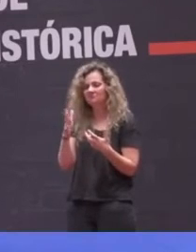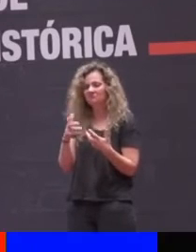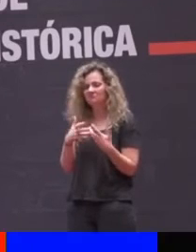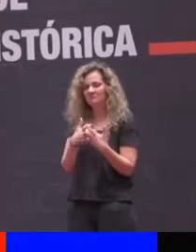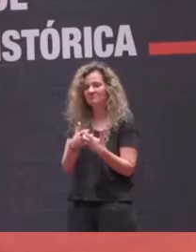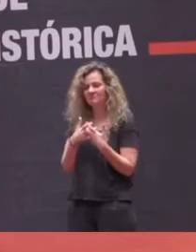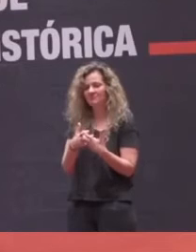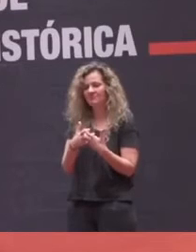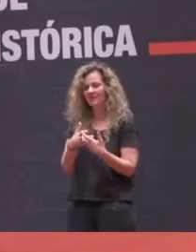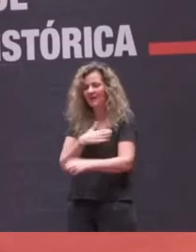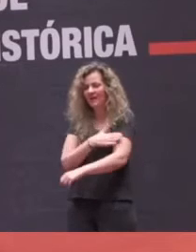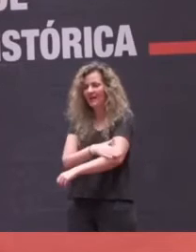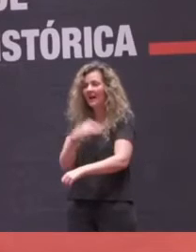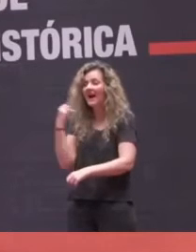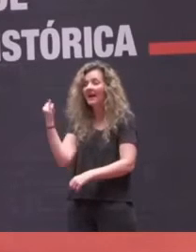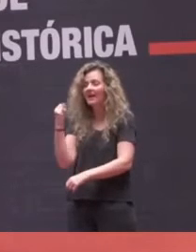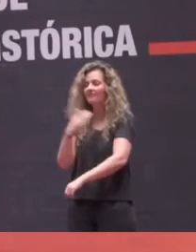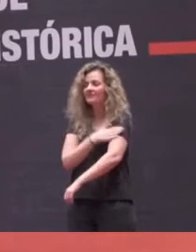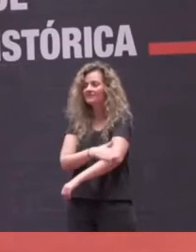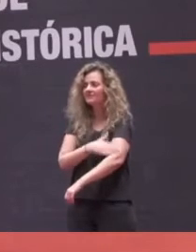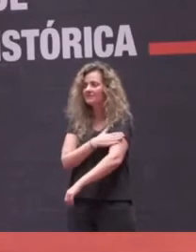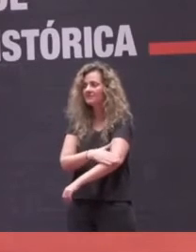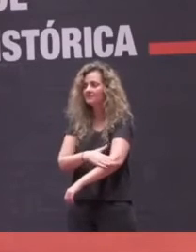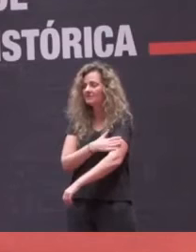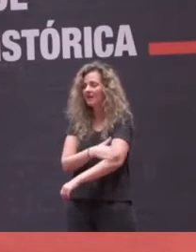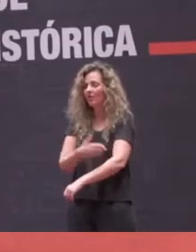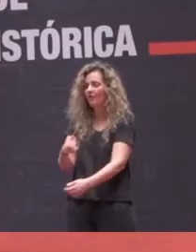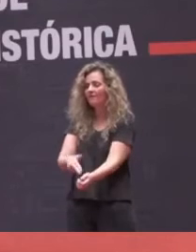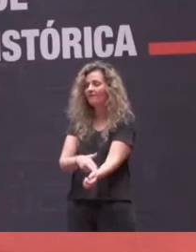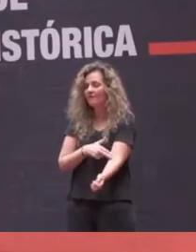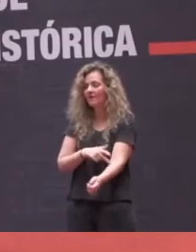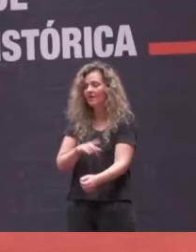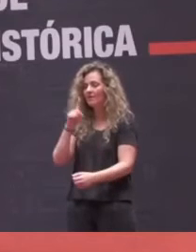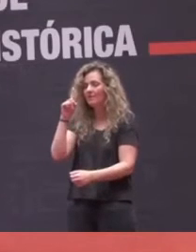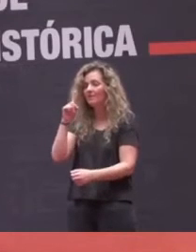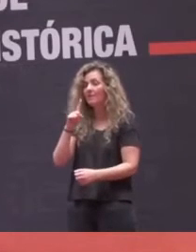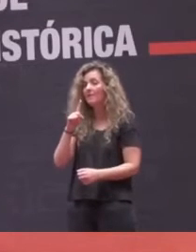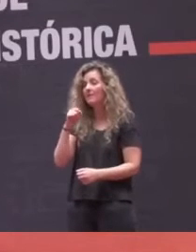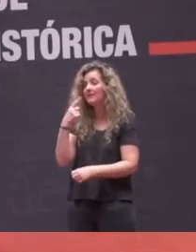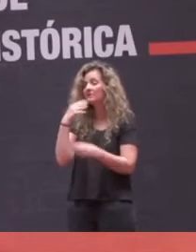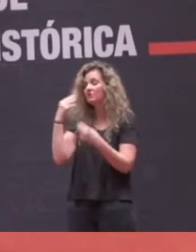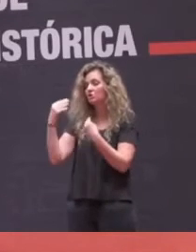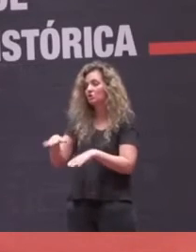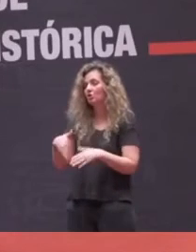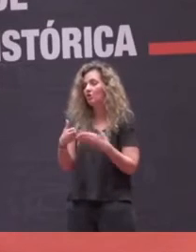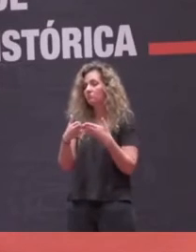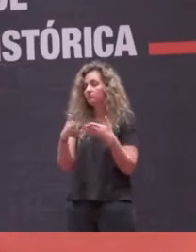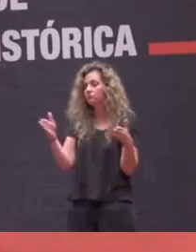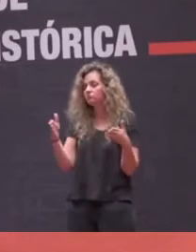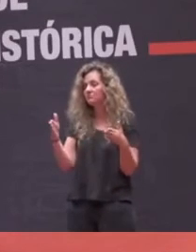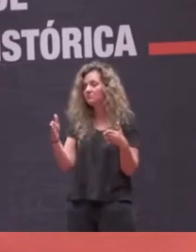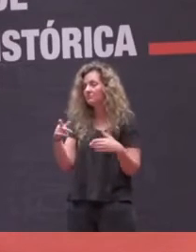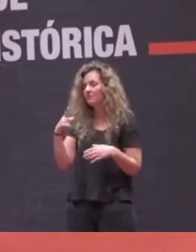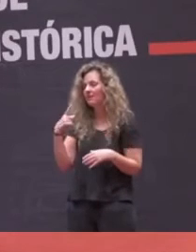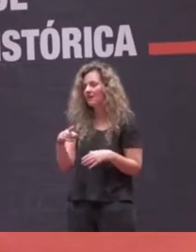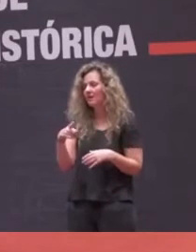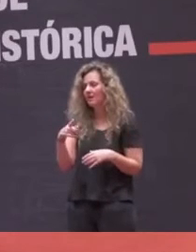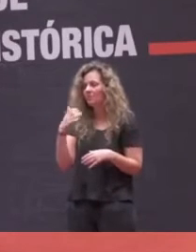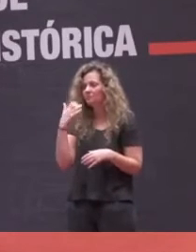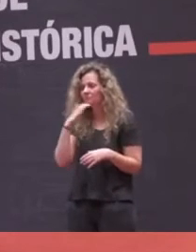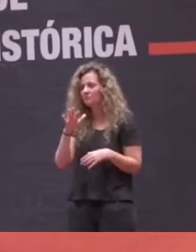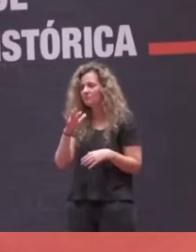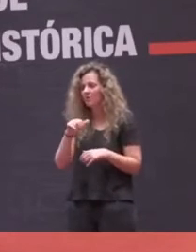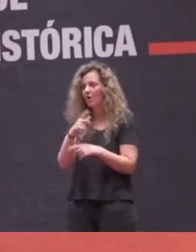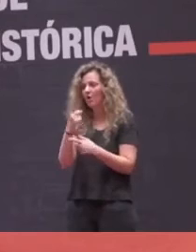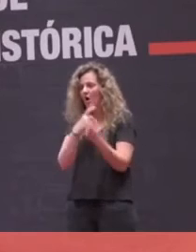jefe de Estado Franco, y la primera vez, me estoy, repito, en que se ponga en cuestión que, más allá das formas, muchos